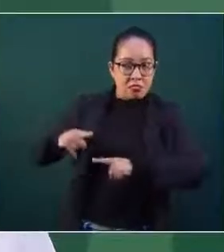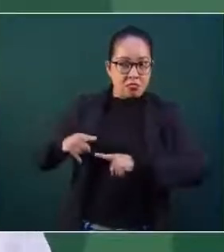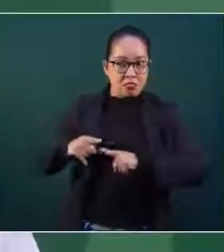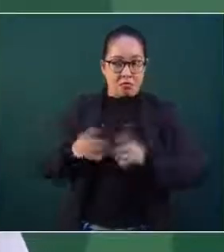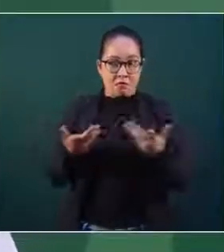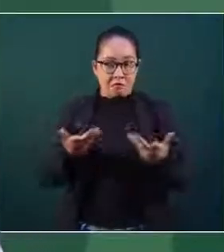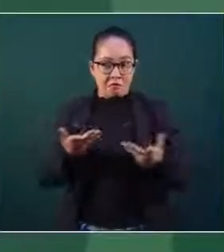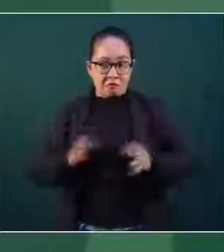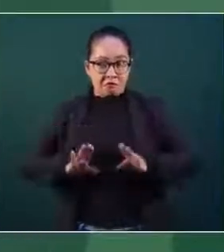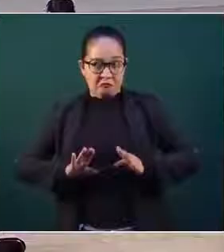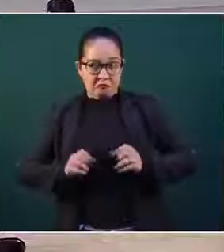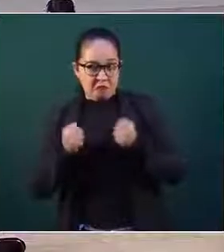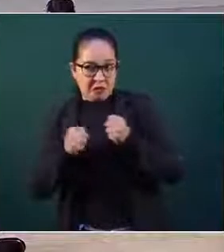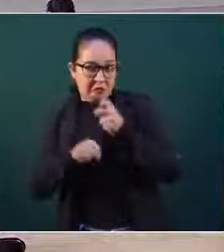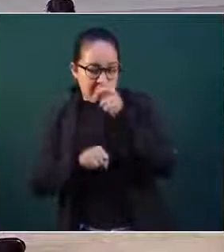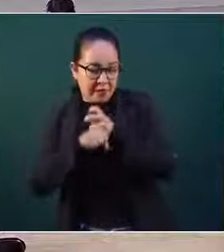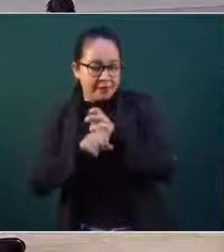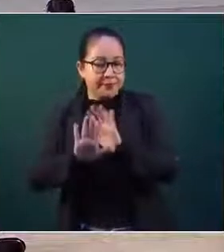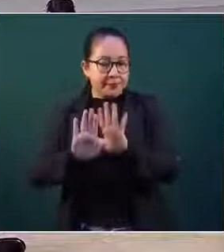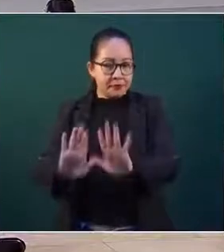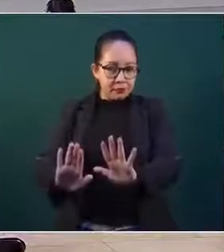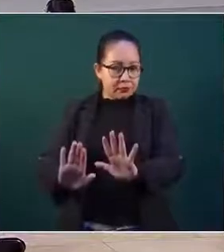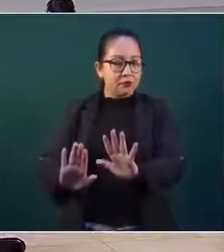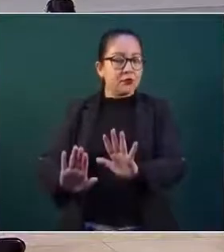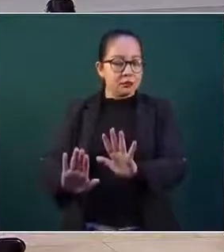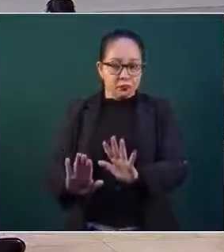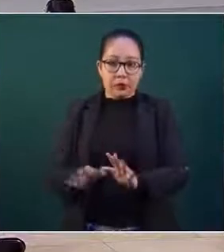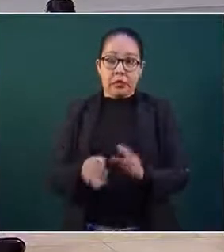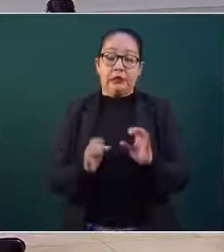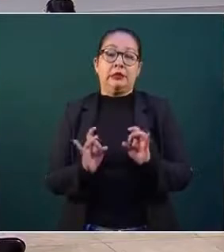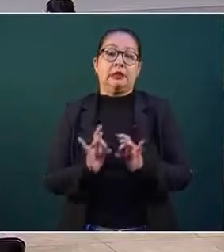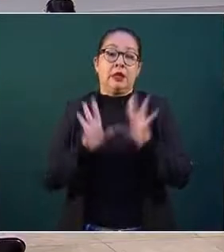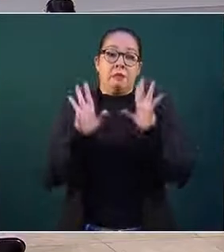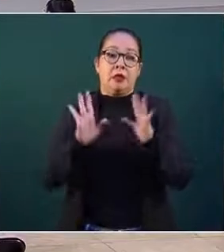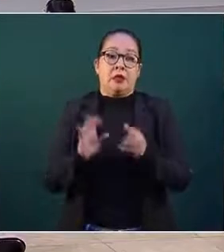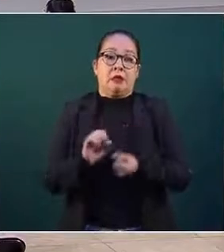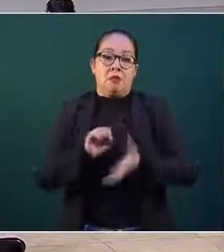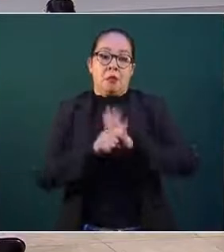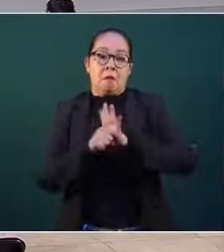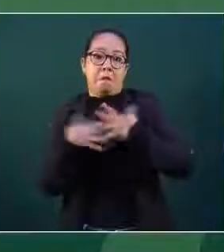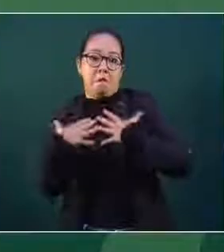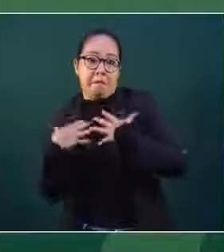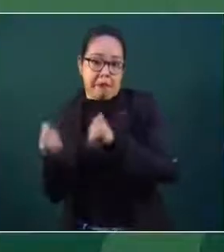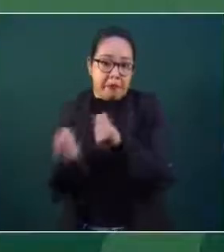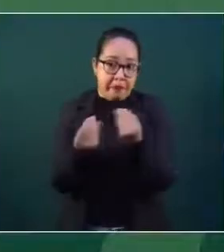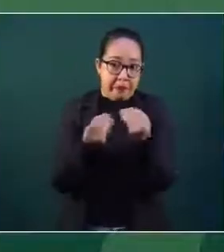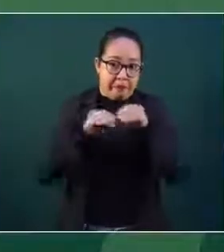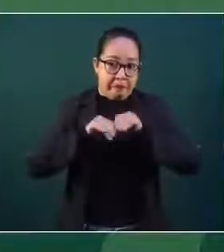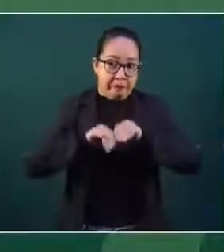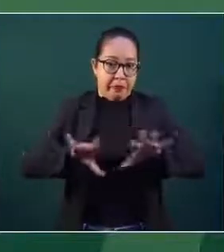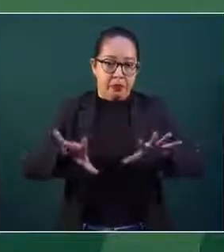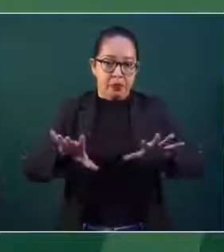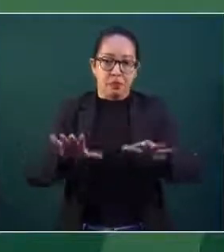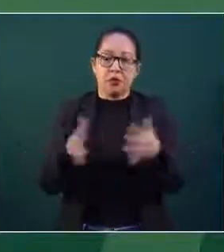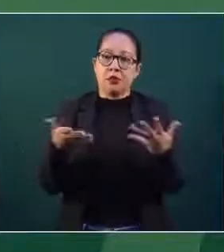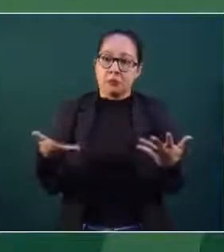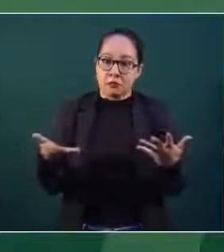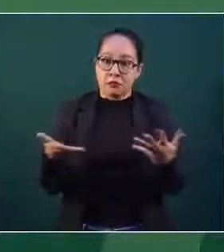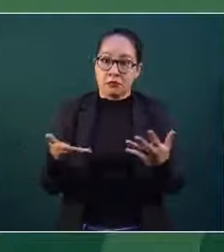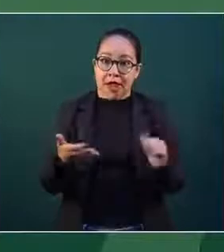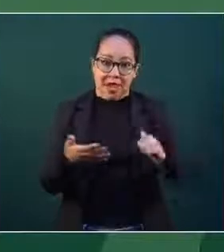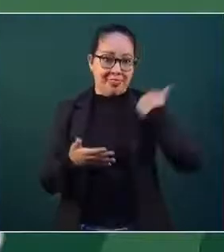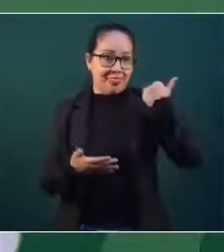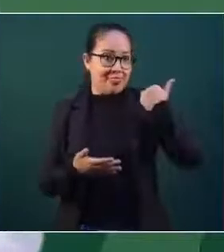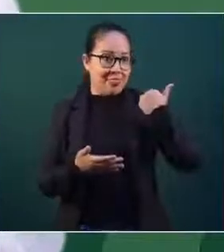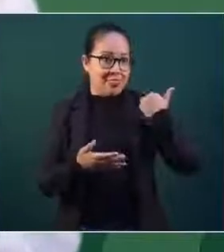hay cualquier brote, cualquier situación y a ver, ahora es el